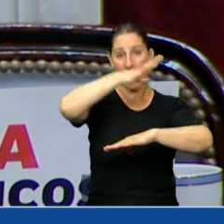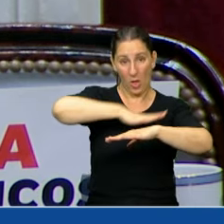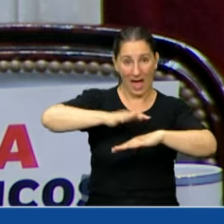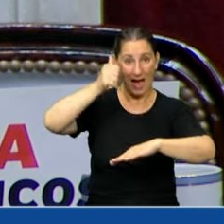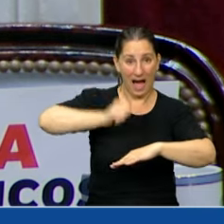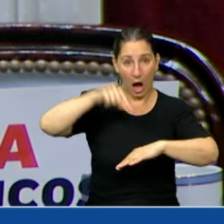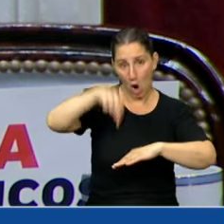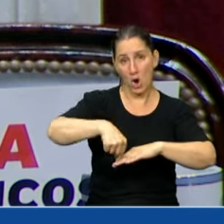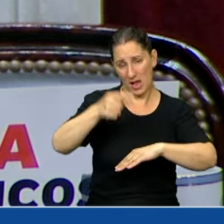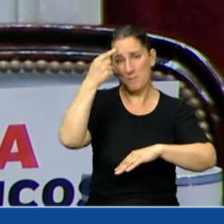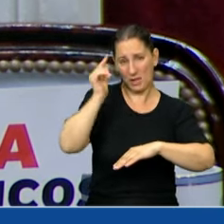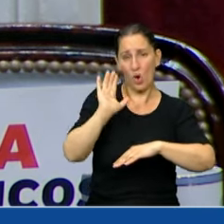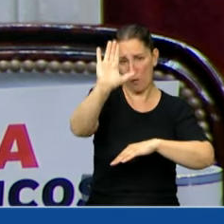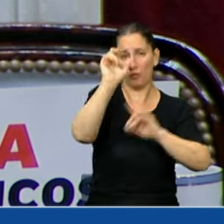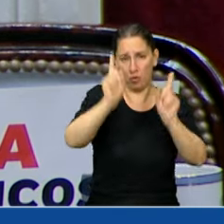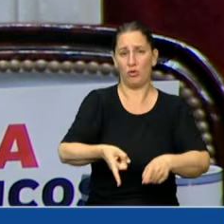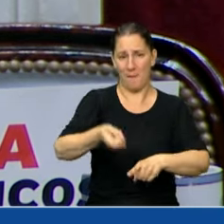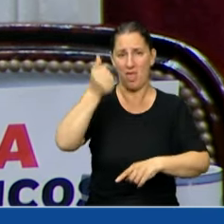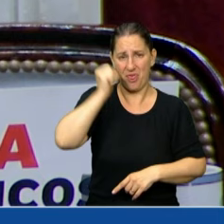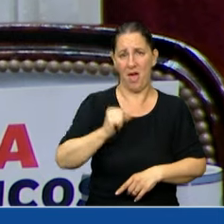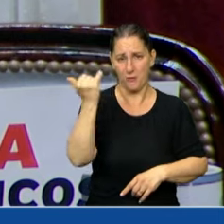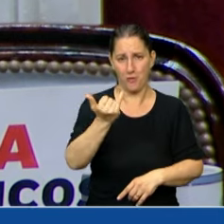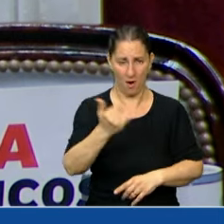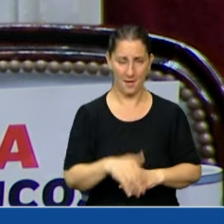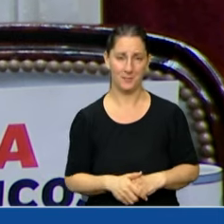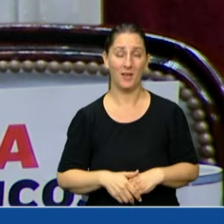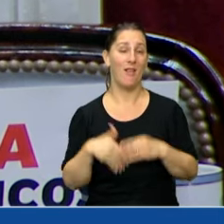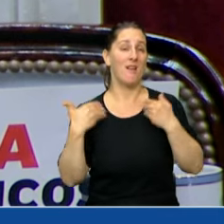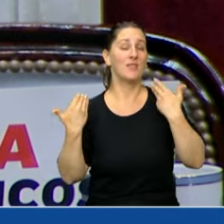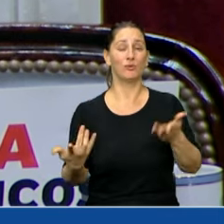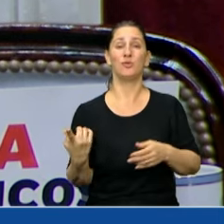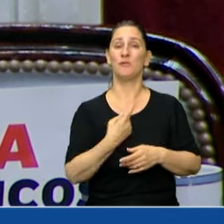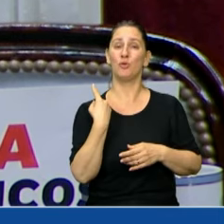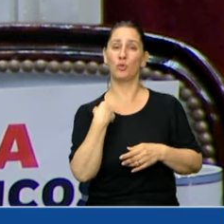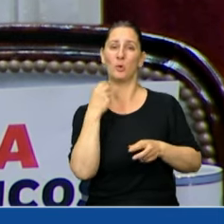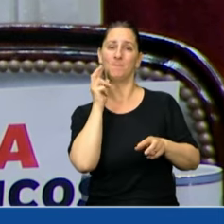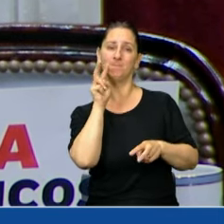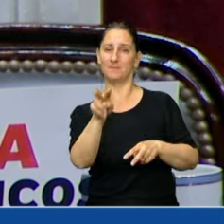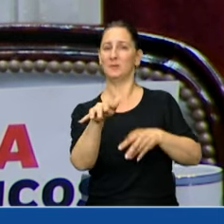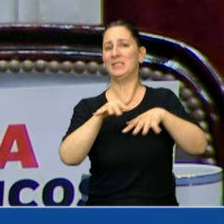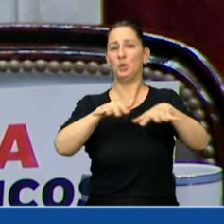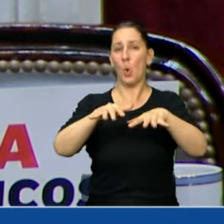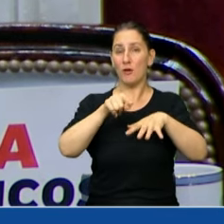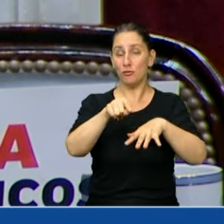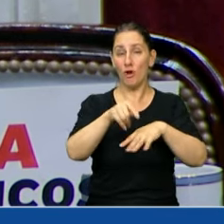más en general y esto por lo tanto nos lleva a un cuadro